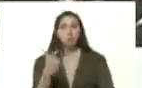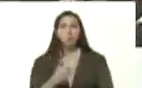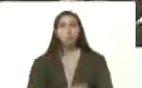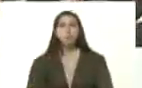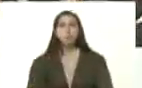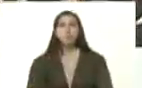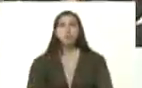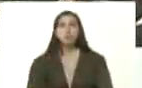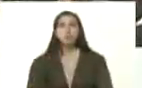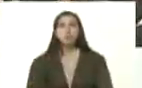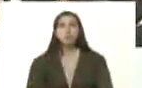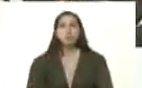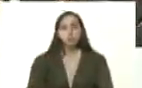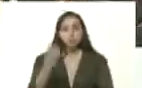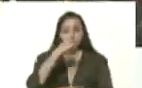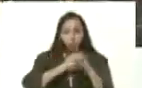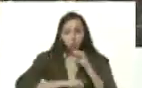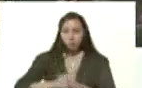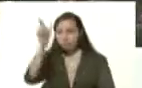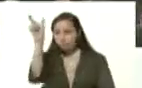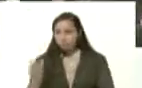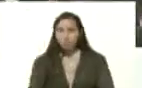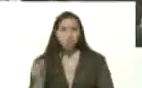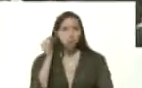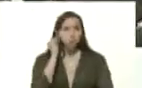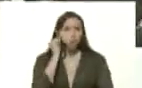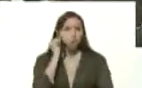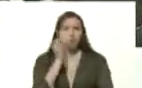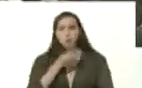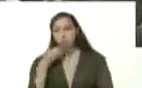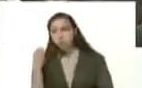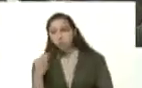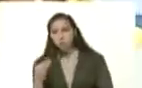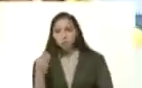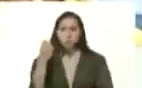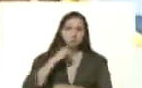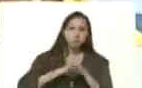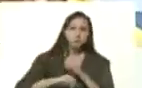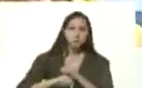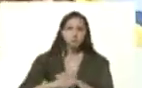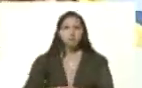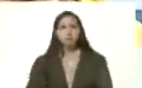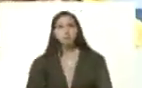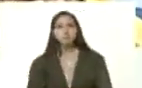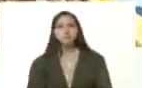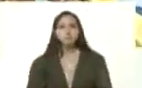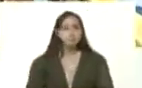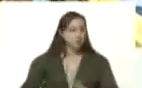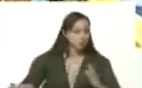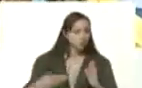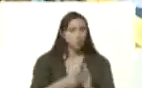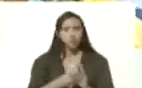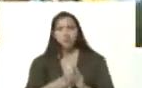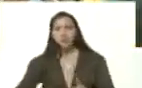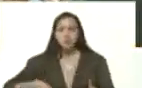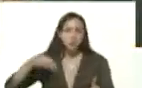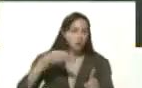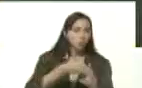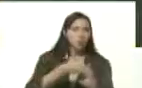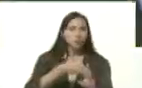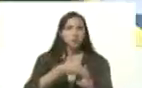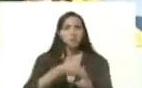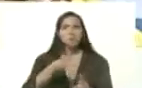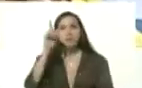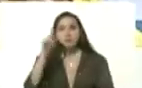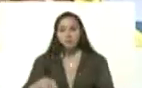mujer noble, contra un joven noble, contra un hombre noble, un campesino noble, contra un pueblo noble, el